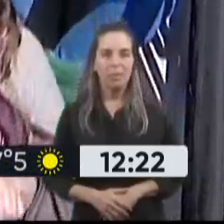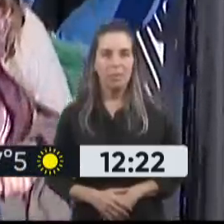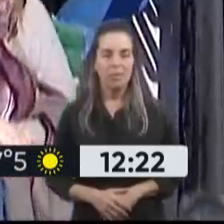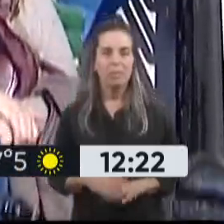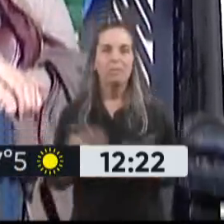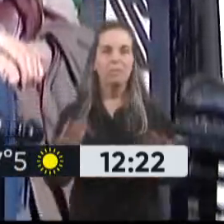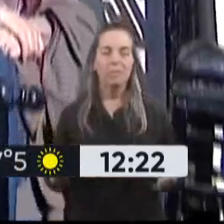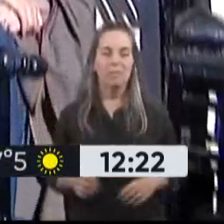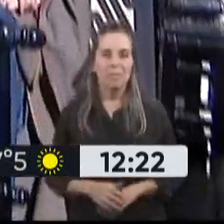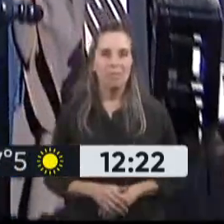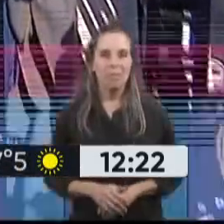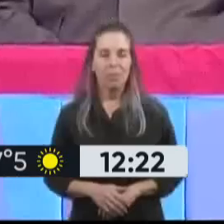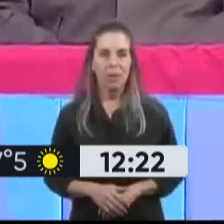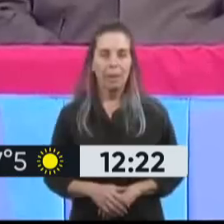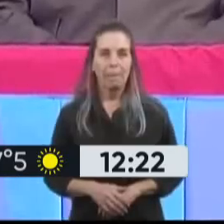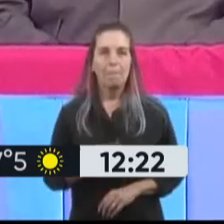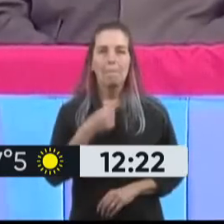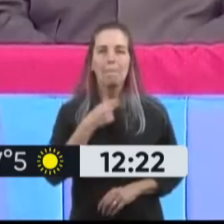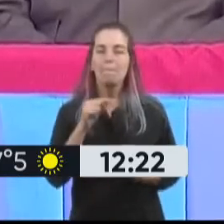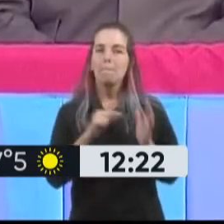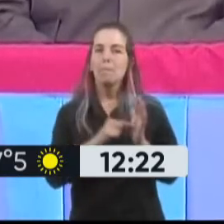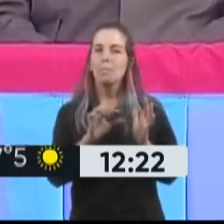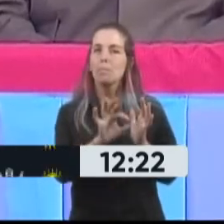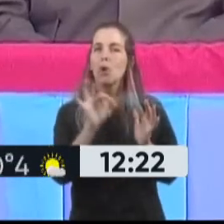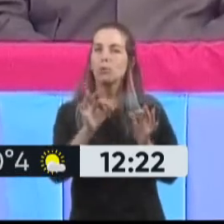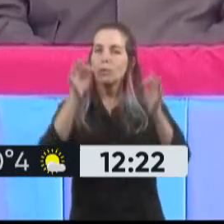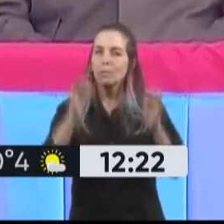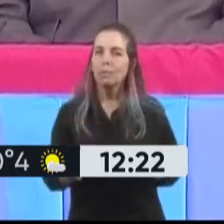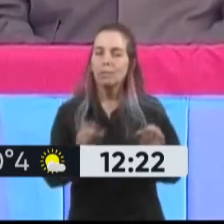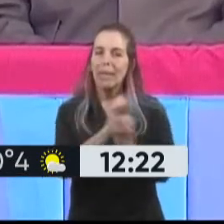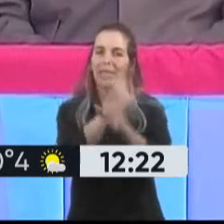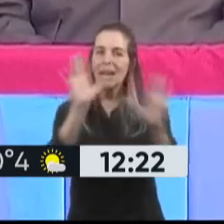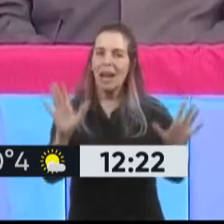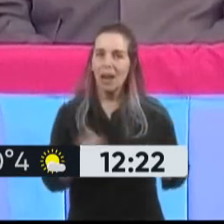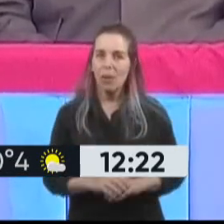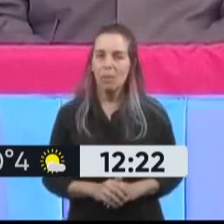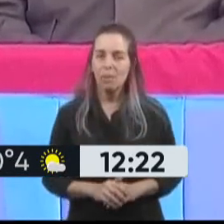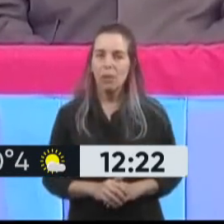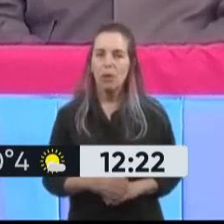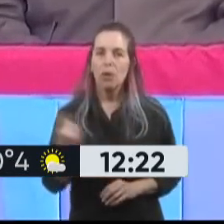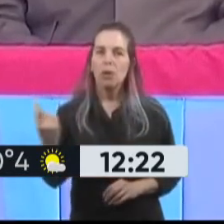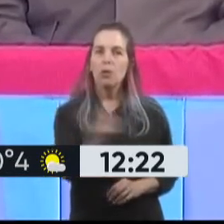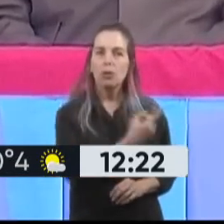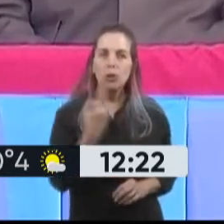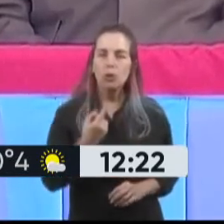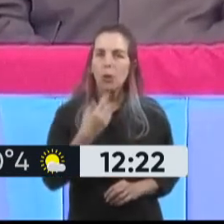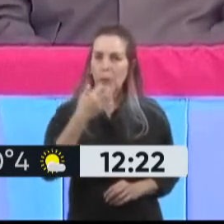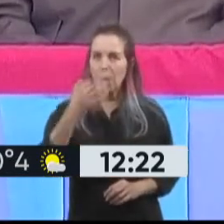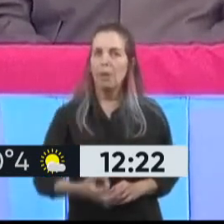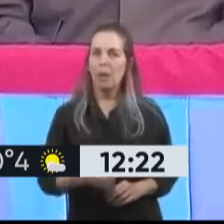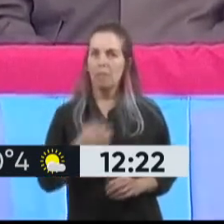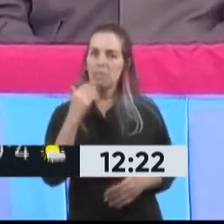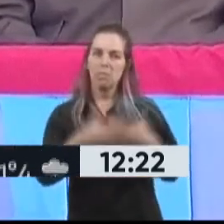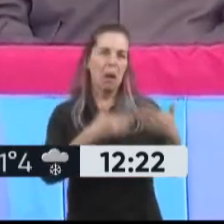Por eso, quiero detenerme para ser claros con ustedes en esto. Nosotros vamos en serio.